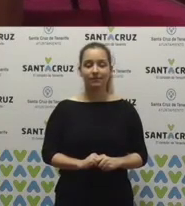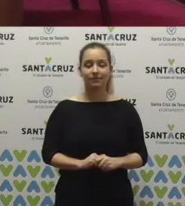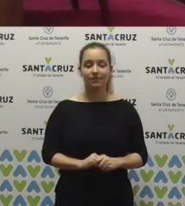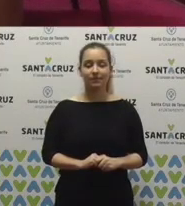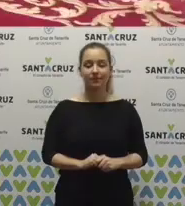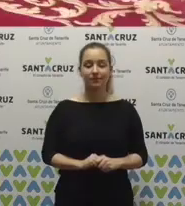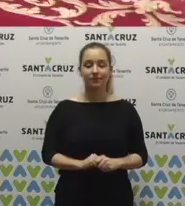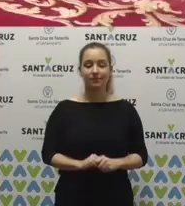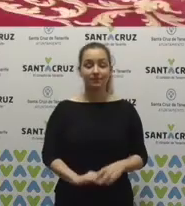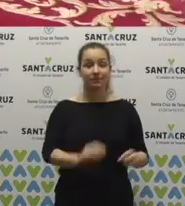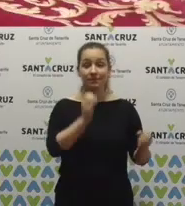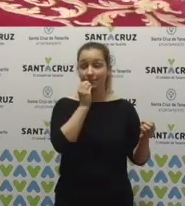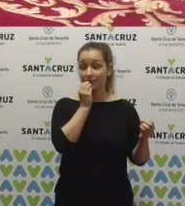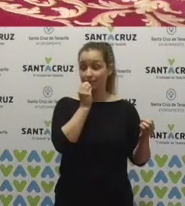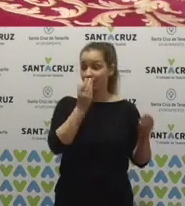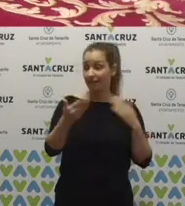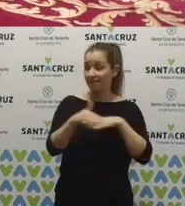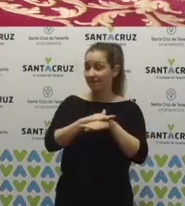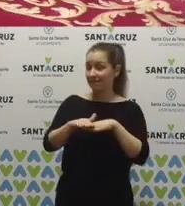bueno